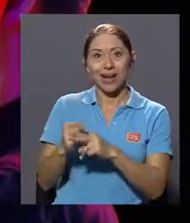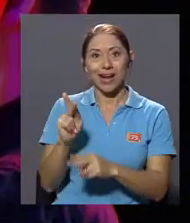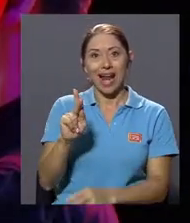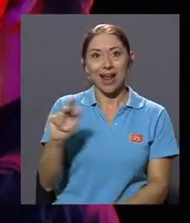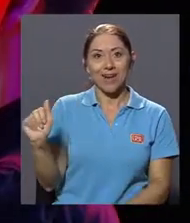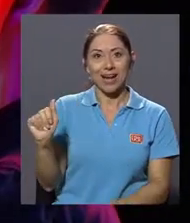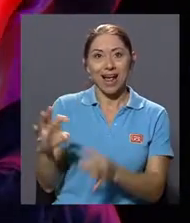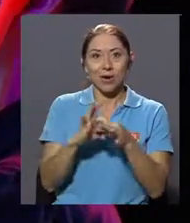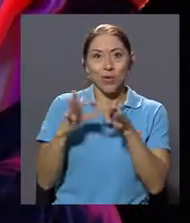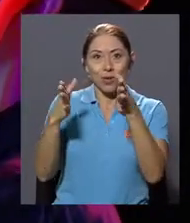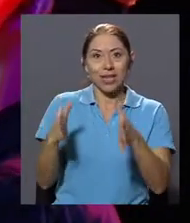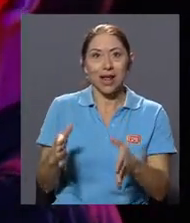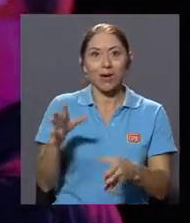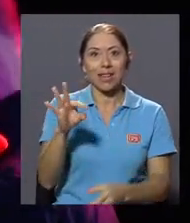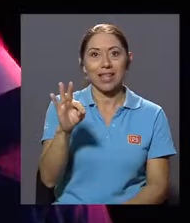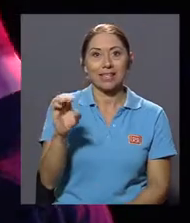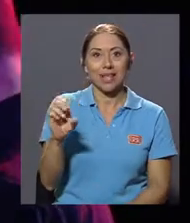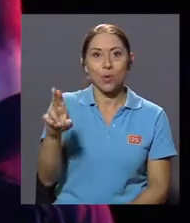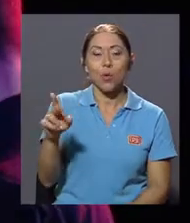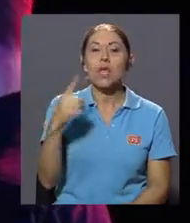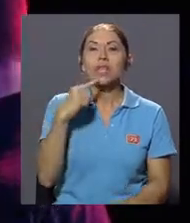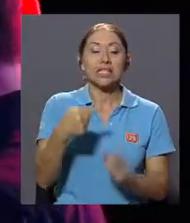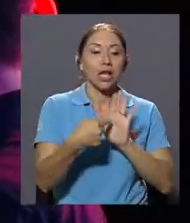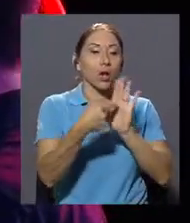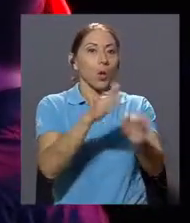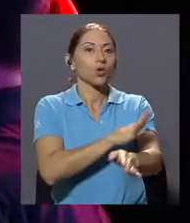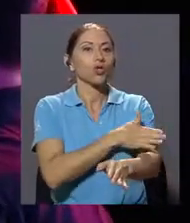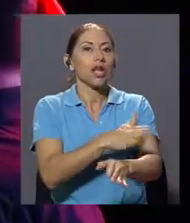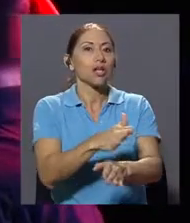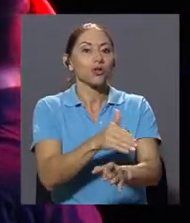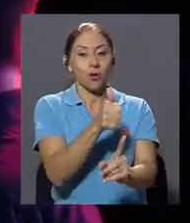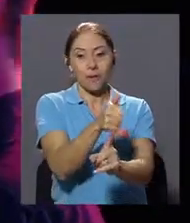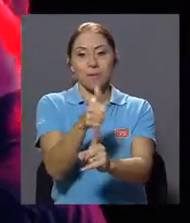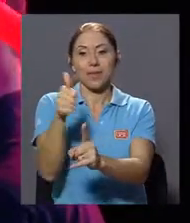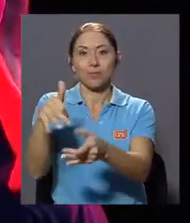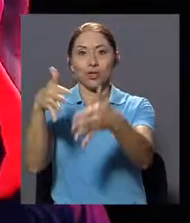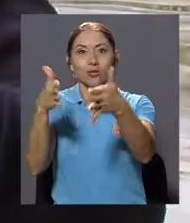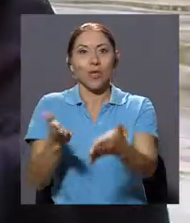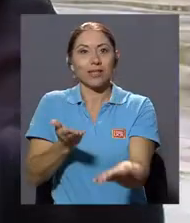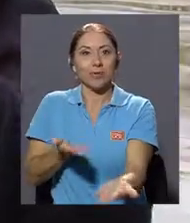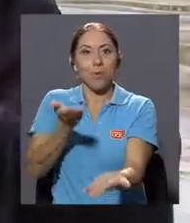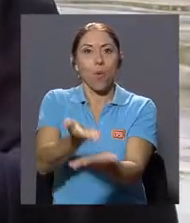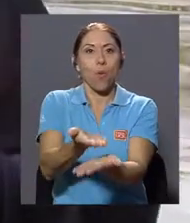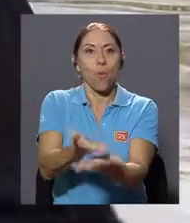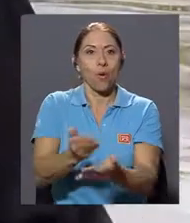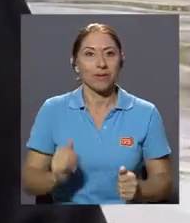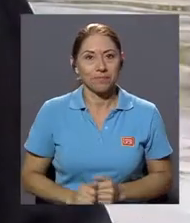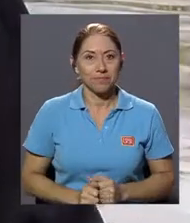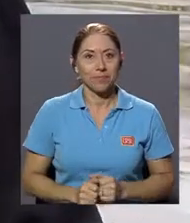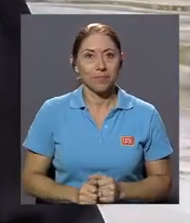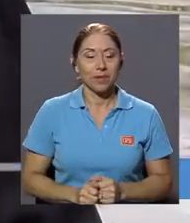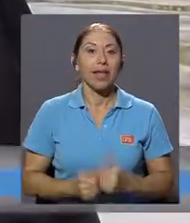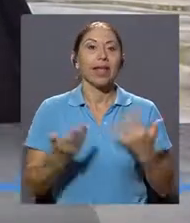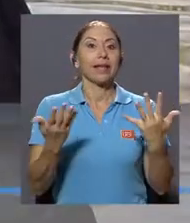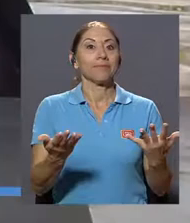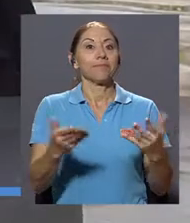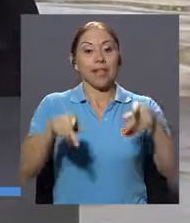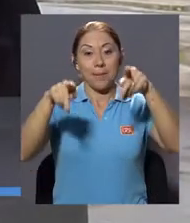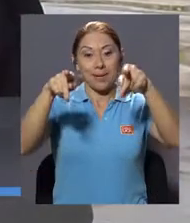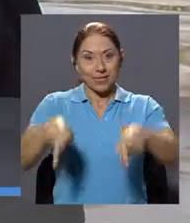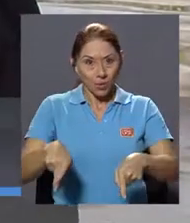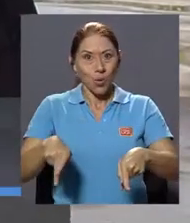coordinadora del TCU, los conciertos que se presentan son propuestas de los estudiantes. Músico, o sea, la persona en la música como